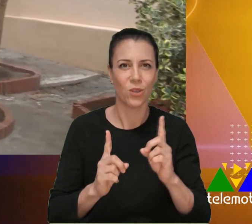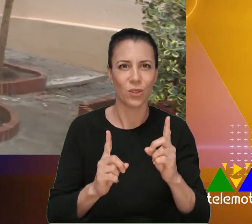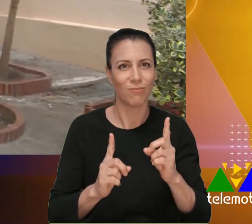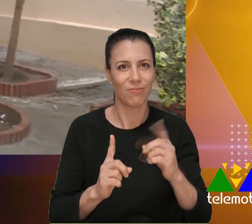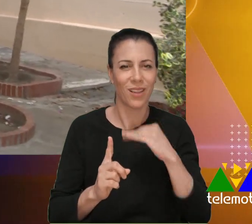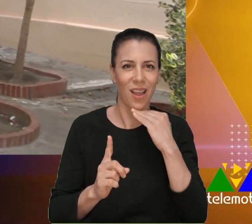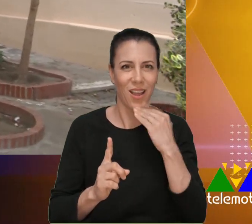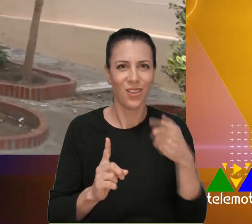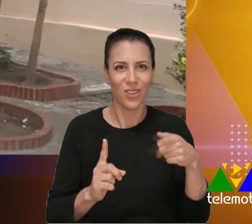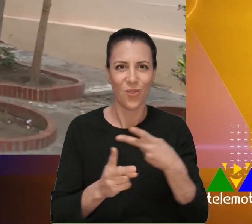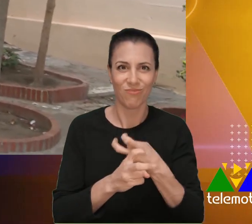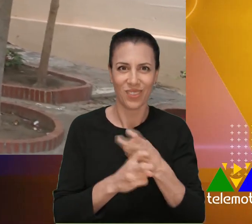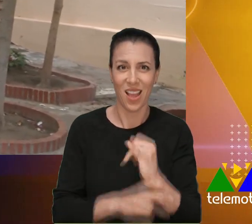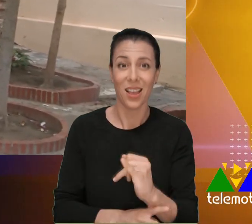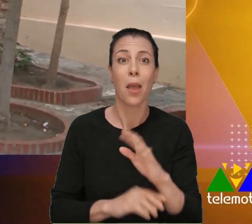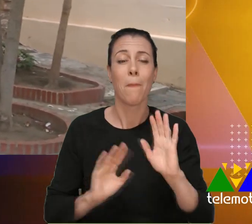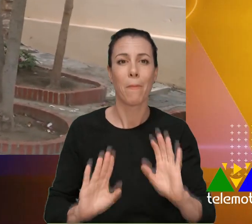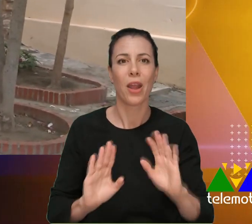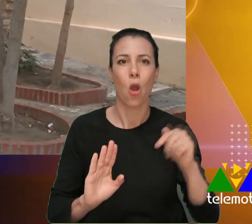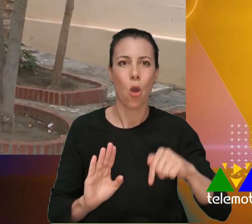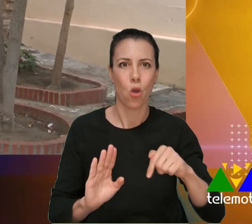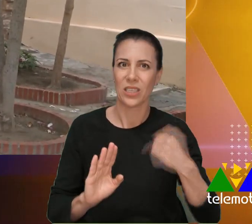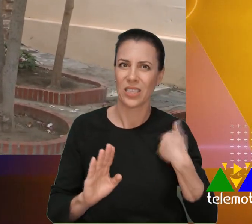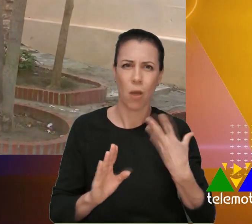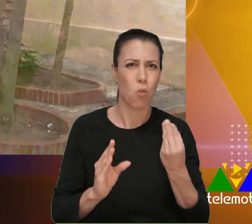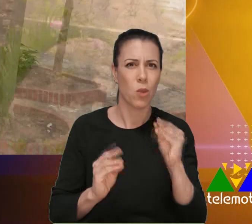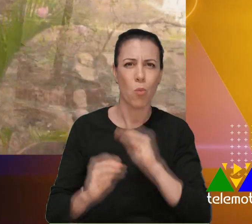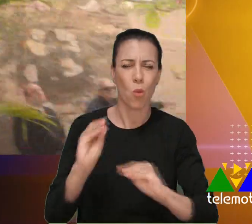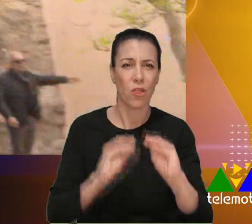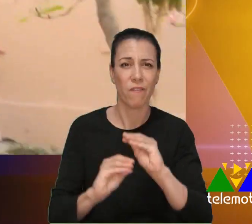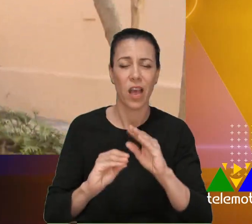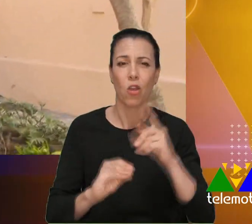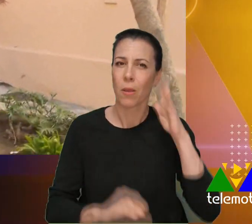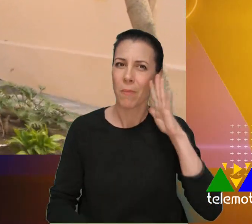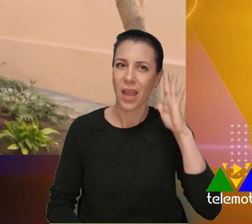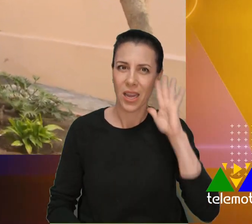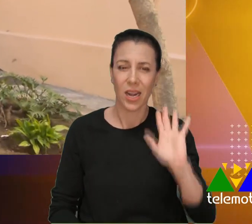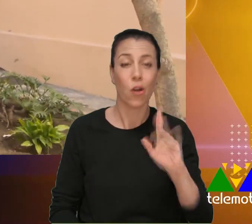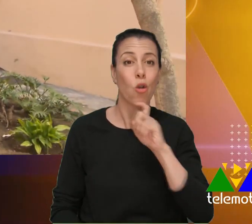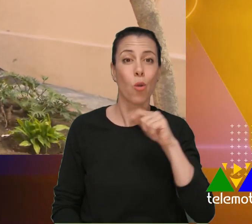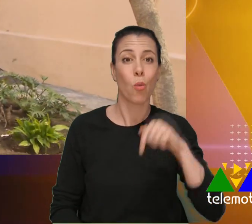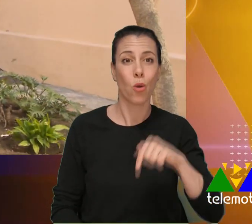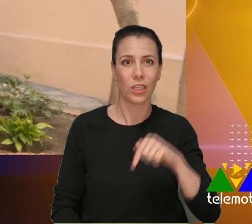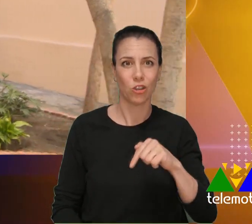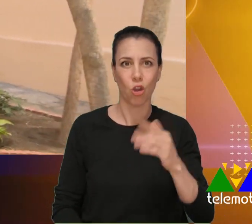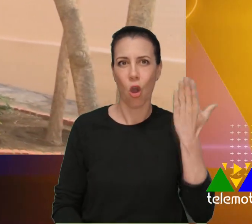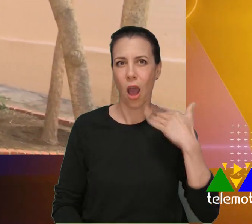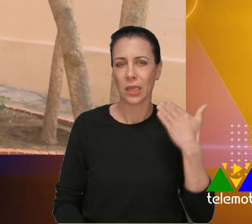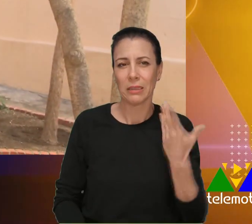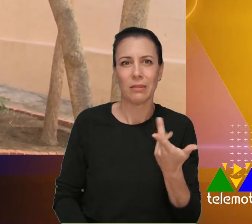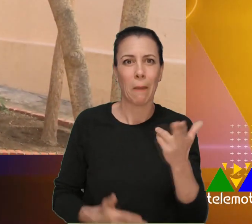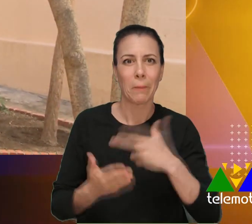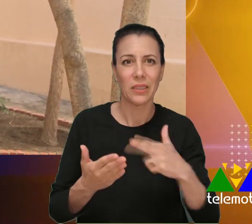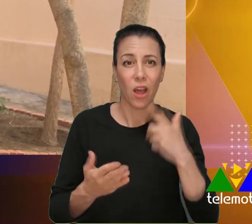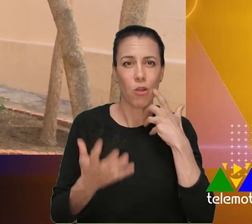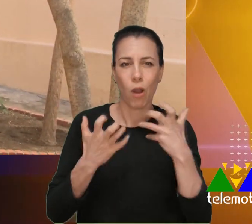aquí debajo. Y hoy pues estamos modificados, porque nos podemos imaginar cómo esto debió estar pintado y debió estar